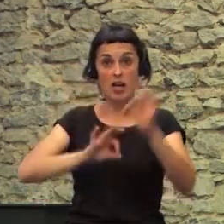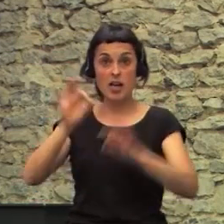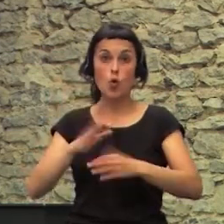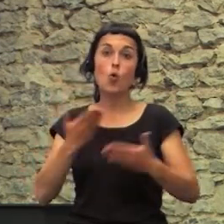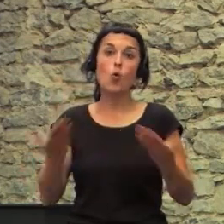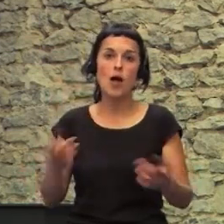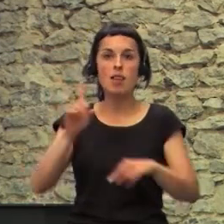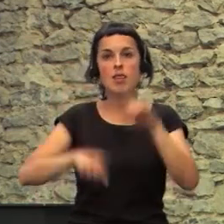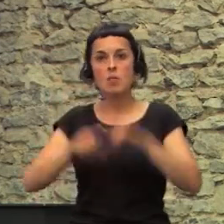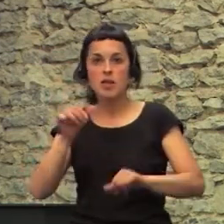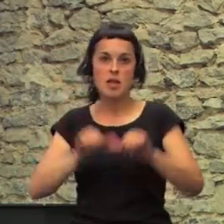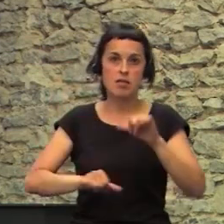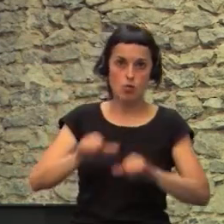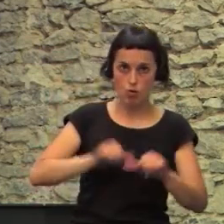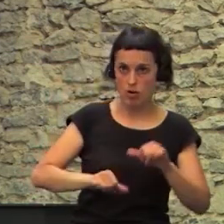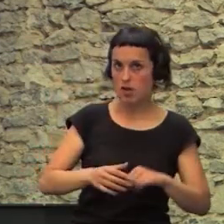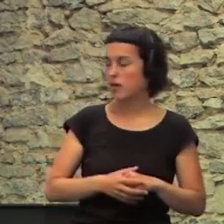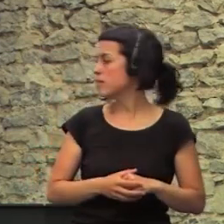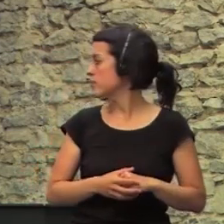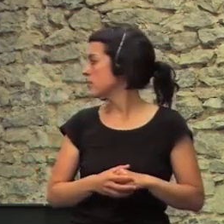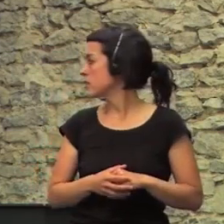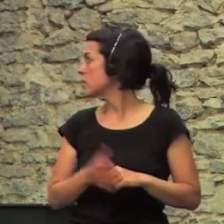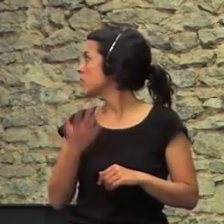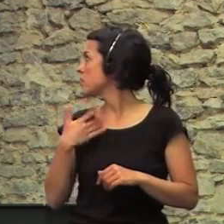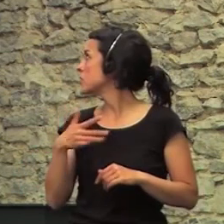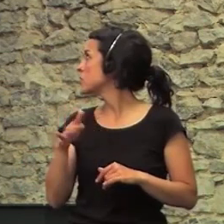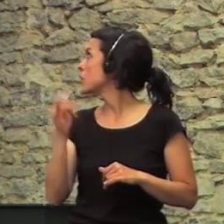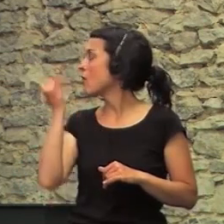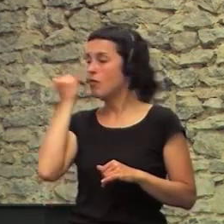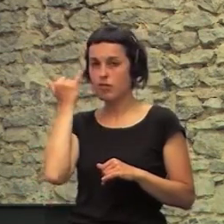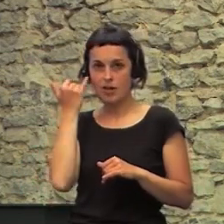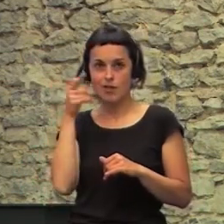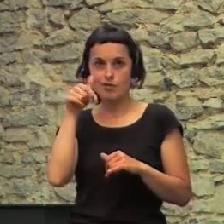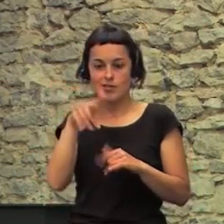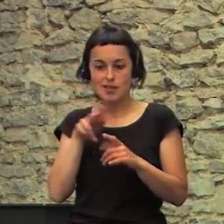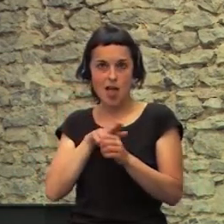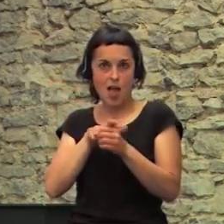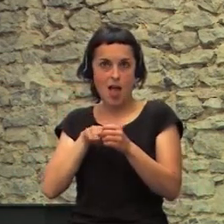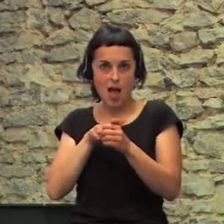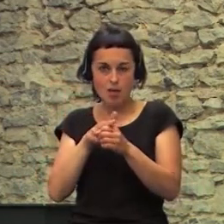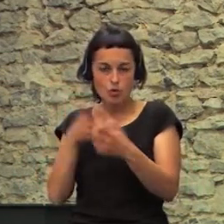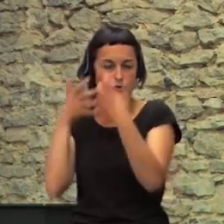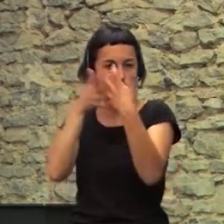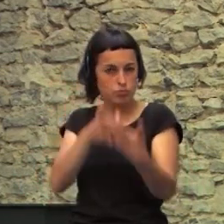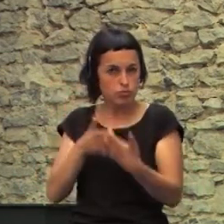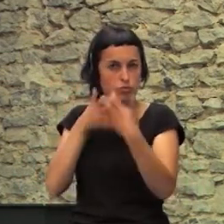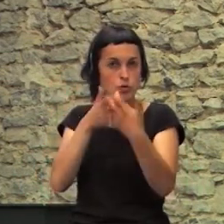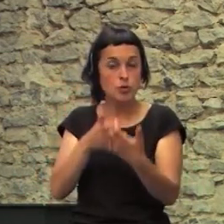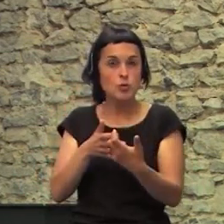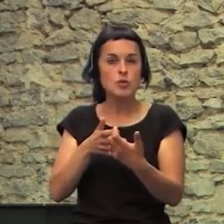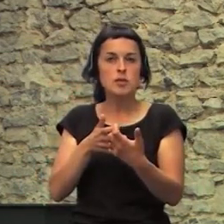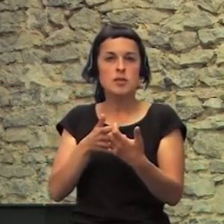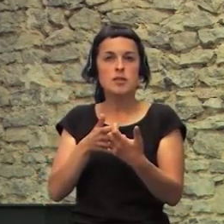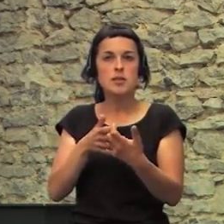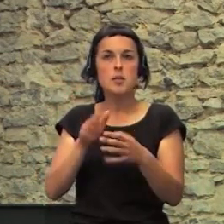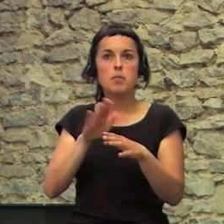llega las luchas estas dentro de este ámbito, que para realizar protocolos,